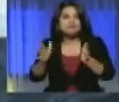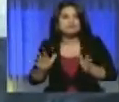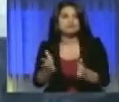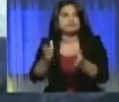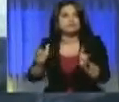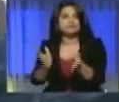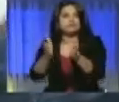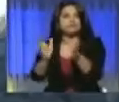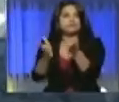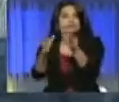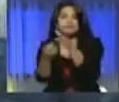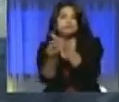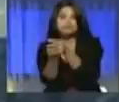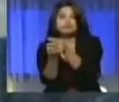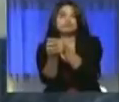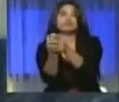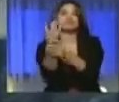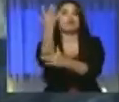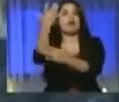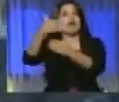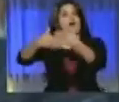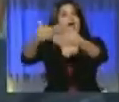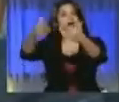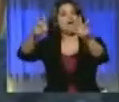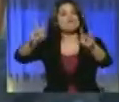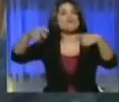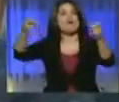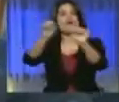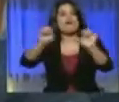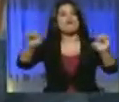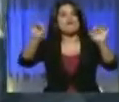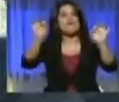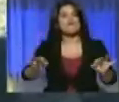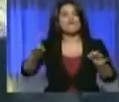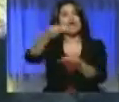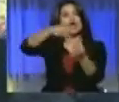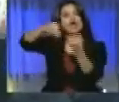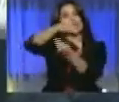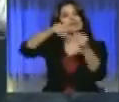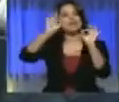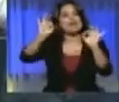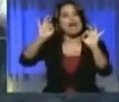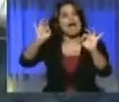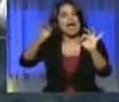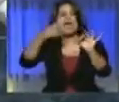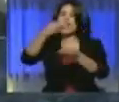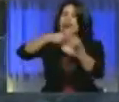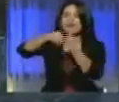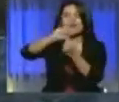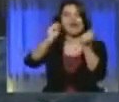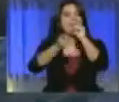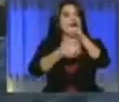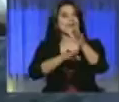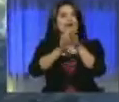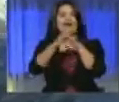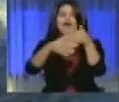un florecimiento de una nueva economía, que se vaya anunciando, que se vaya viendo, que se vaya